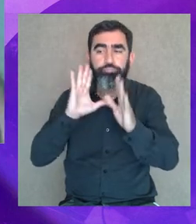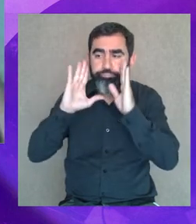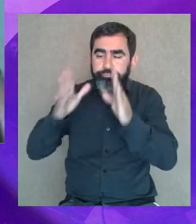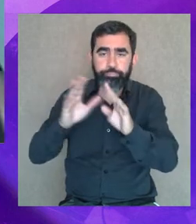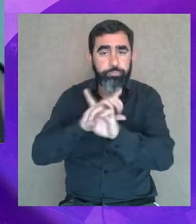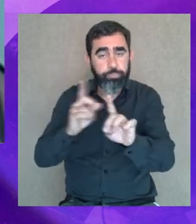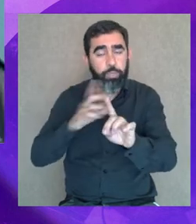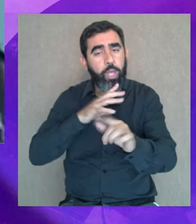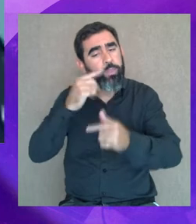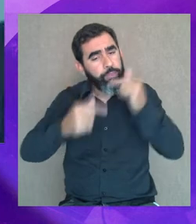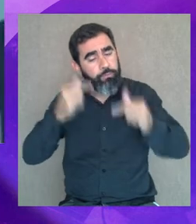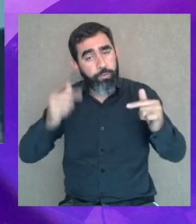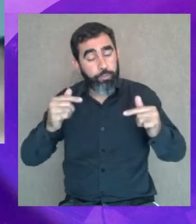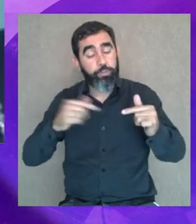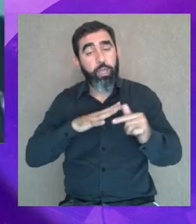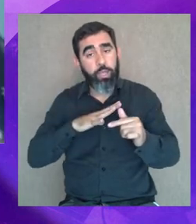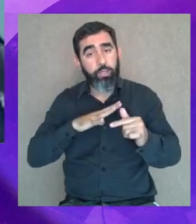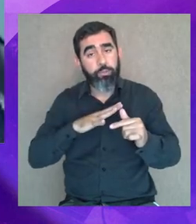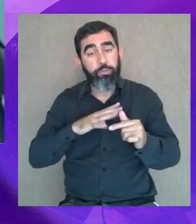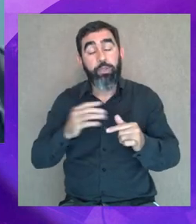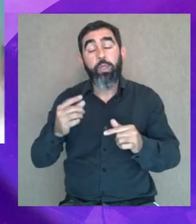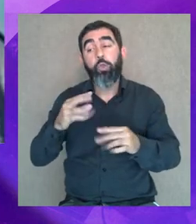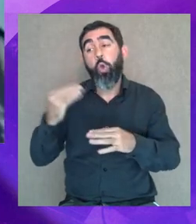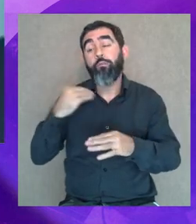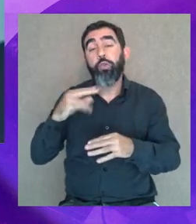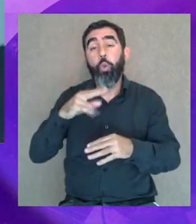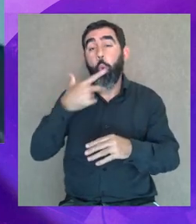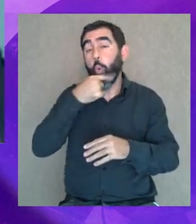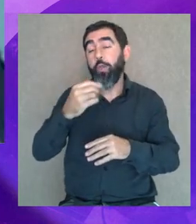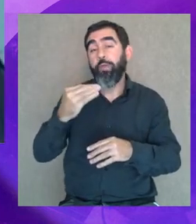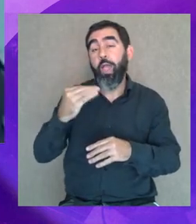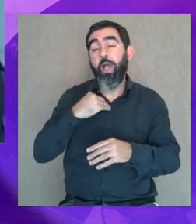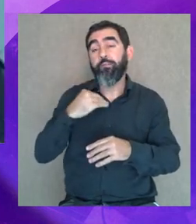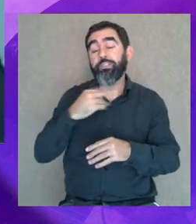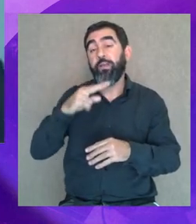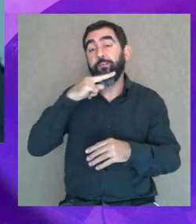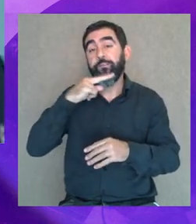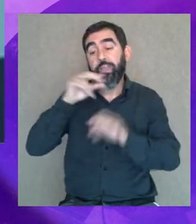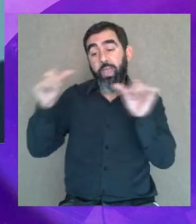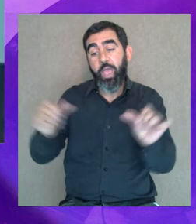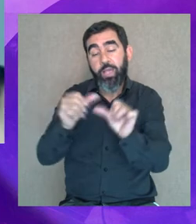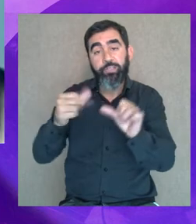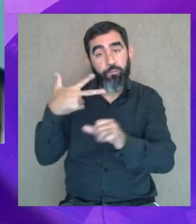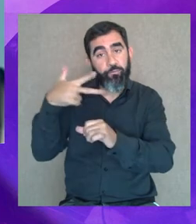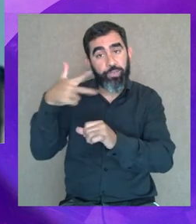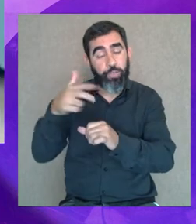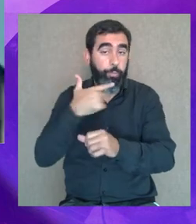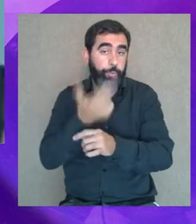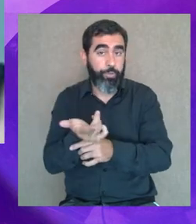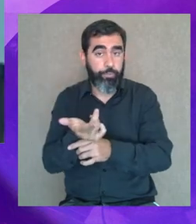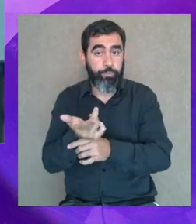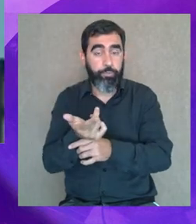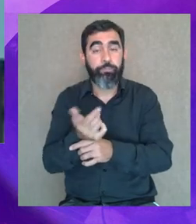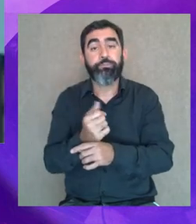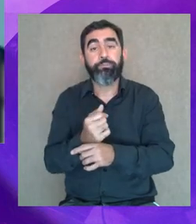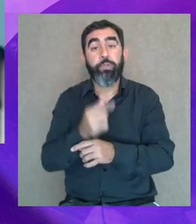administrativa contemplen jueves no sabíamos qué hacer para el 8 de